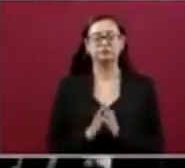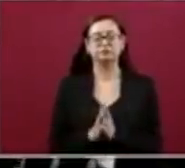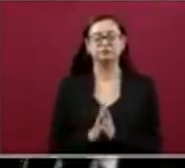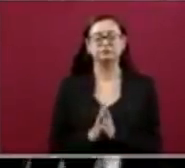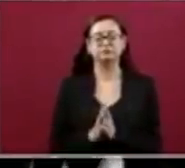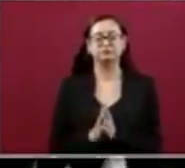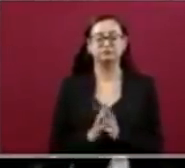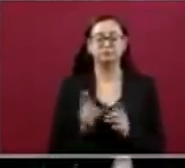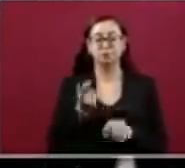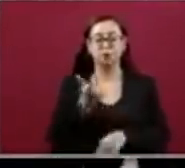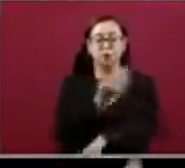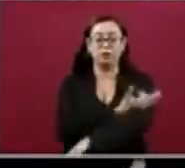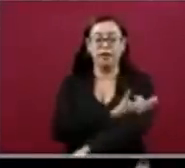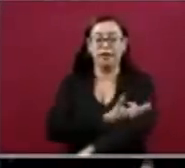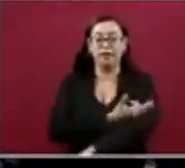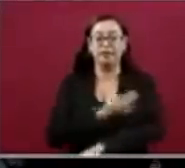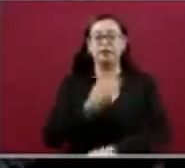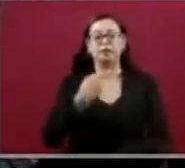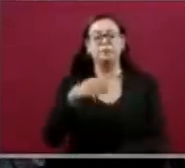muy